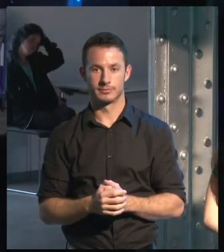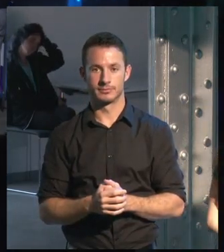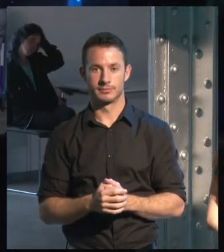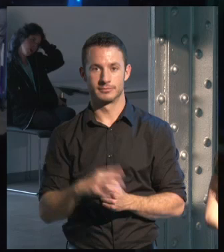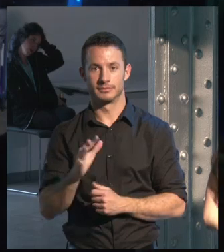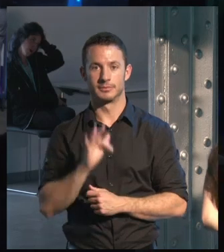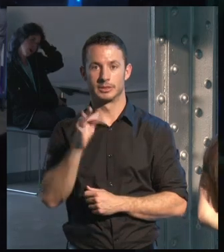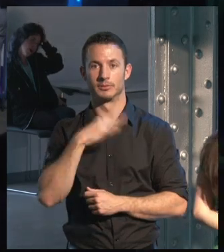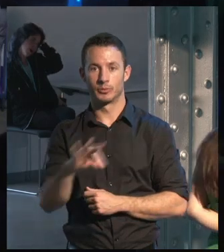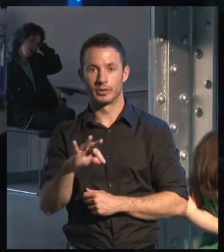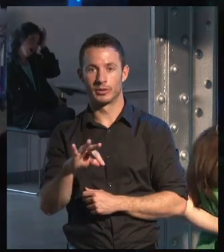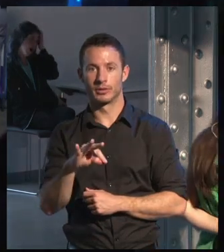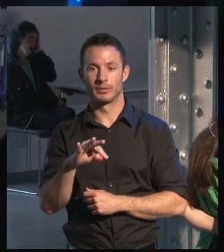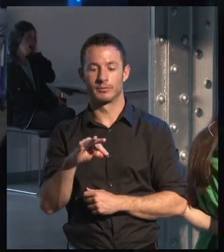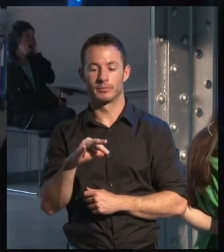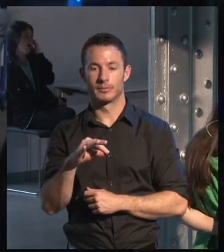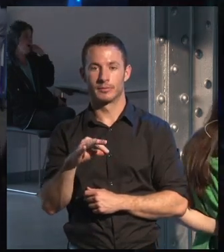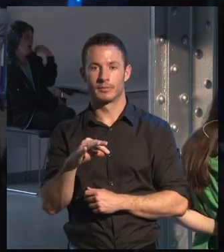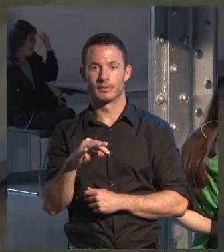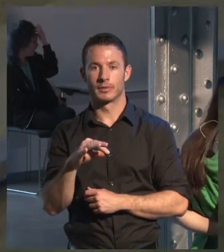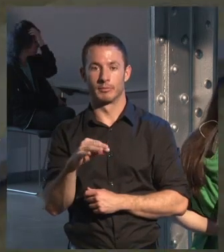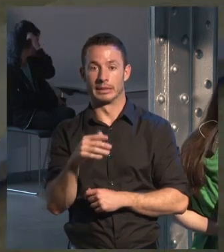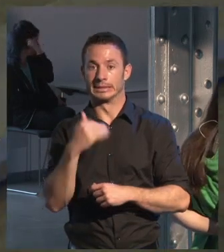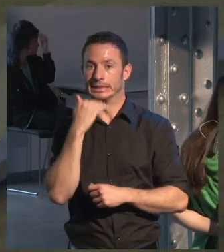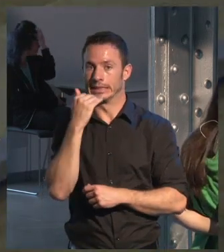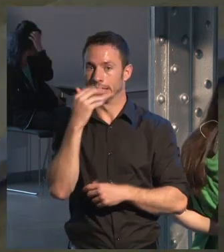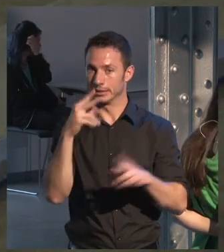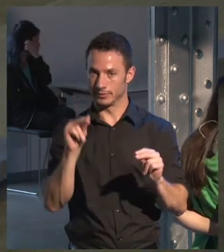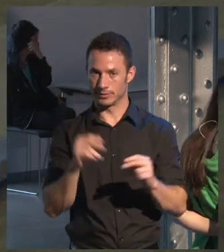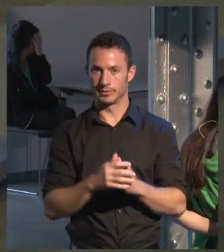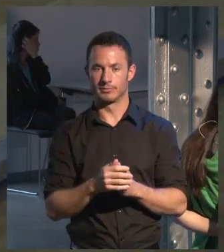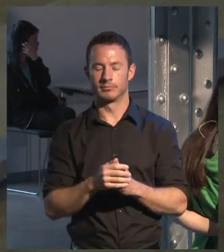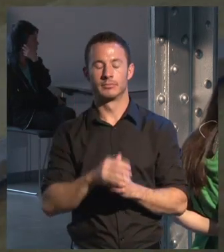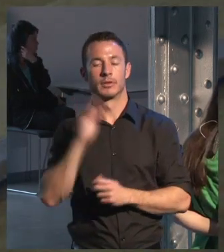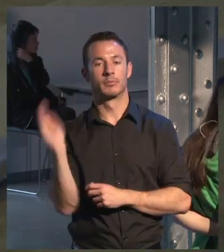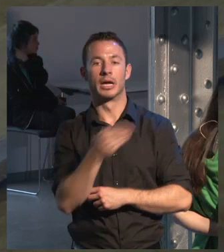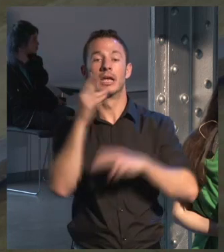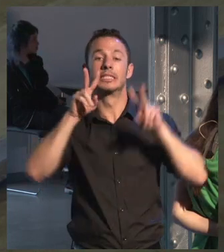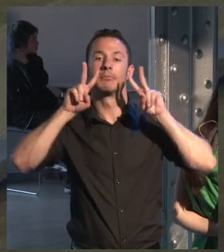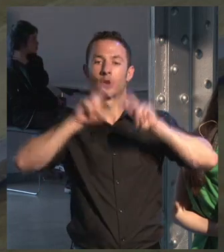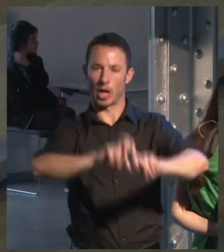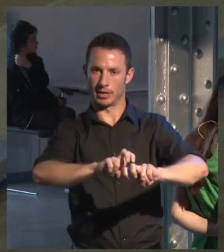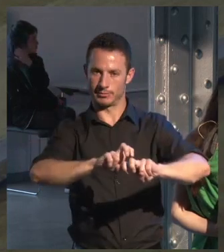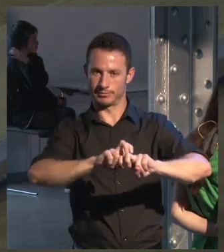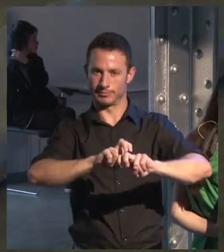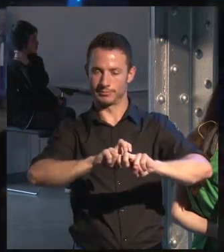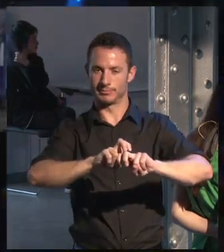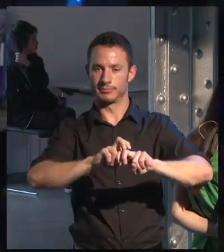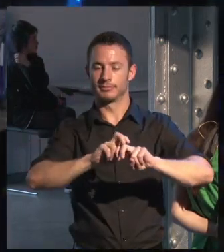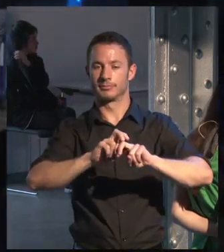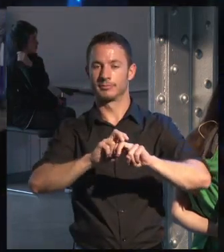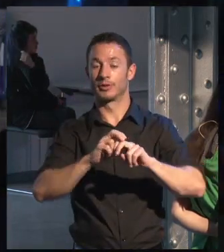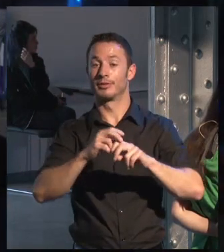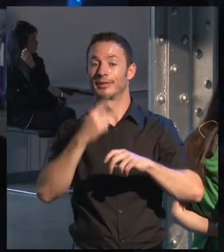¿Okay? Y lo que puedo hacer es pasar al siguiente, voy a terminar, voy a pasar a explorar y en explorar le digo